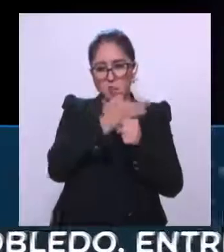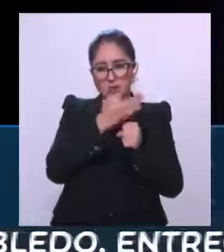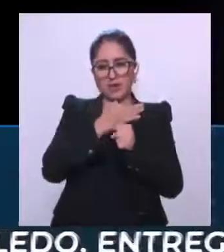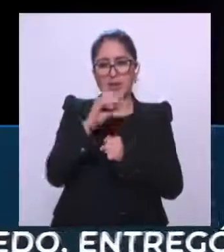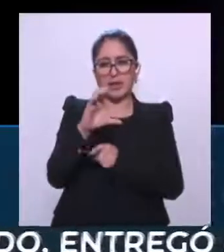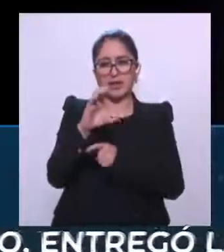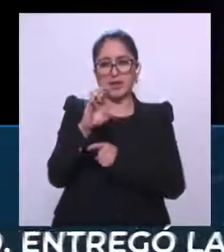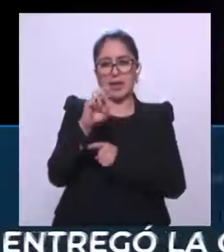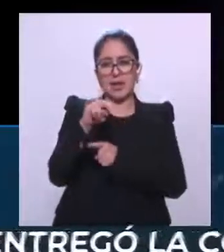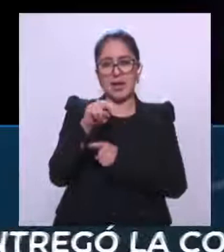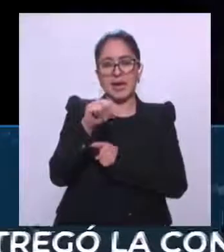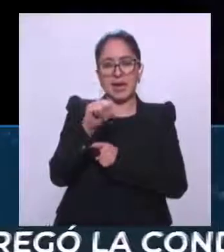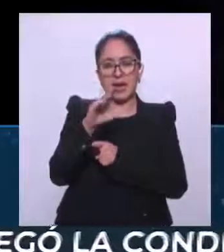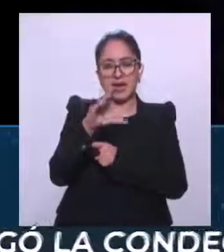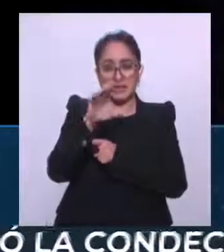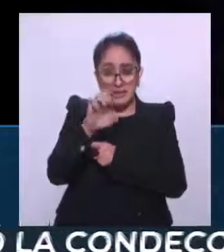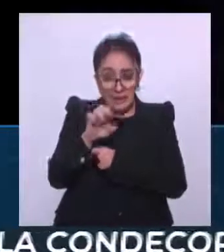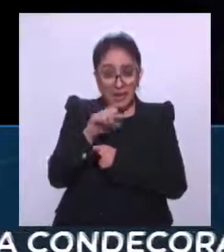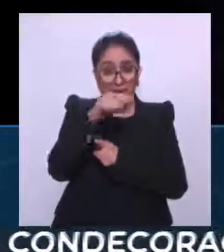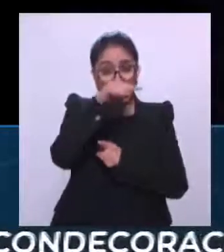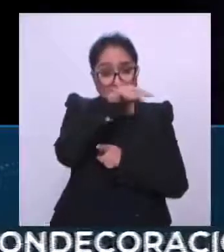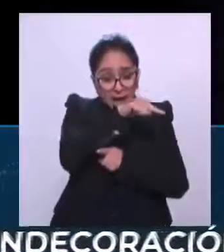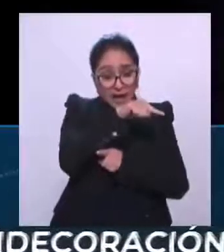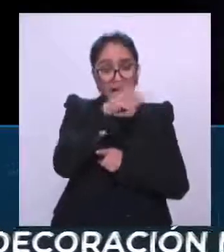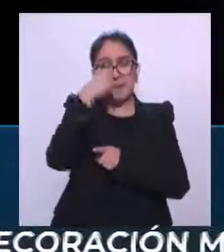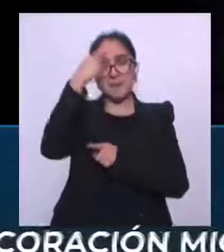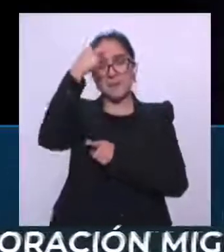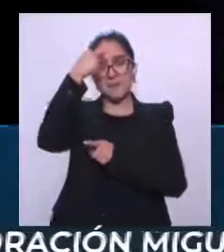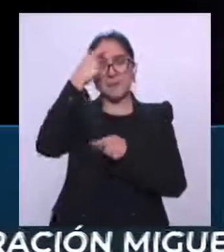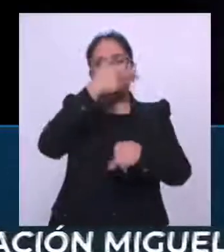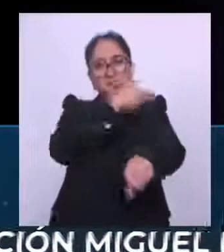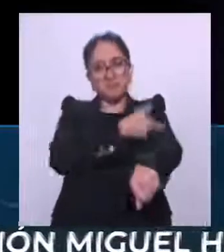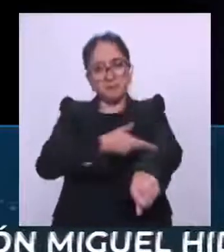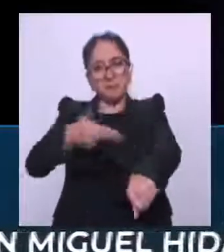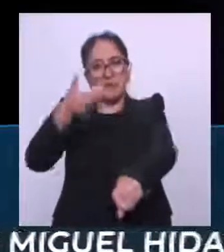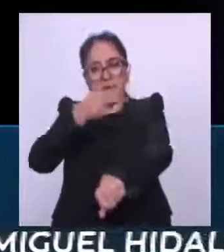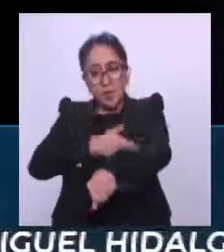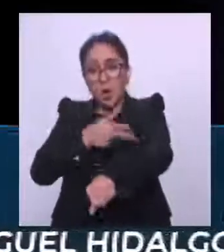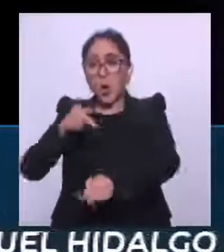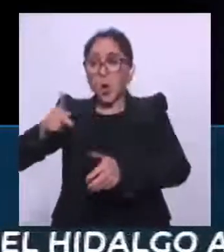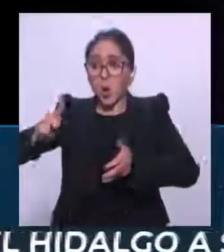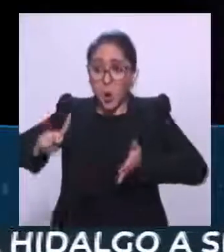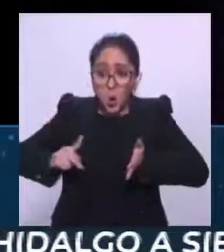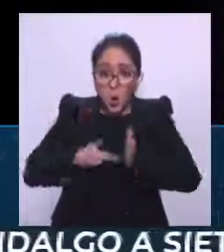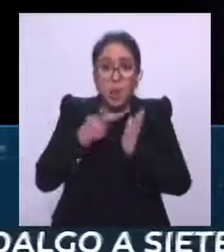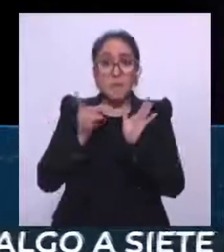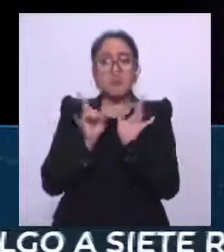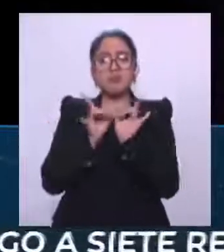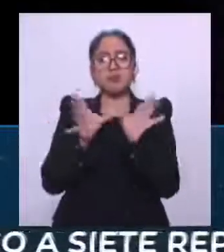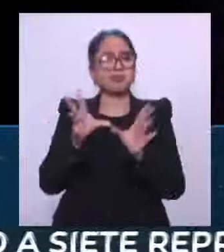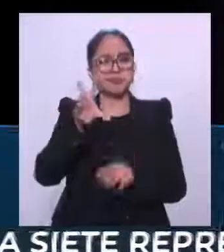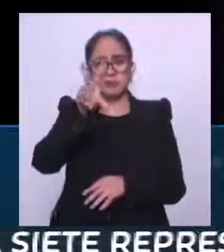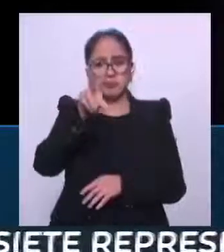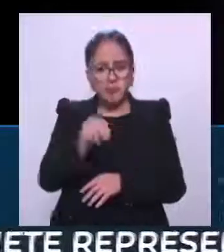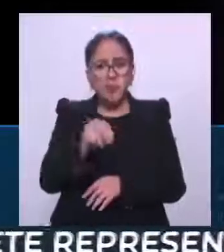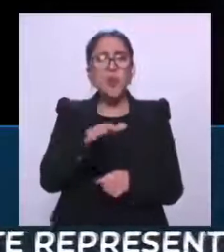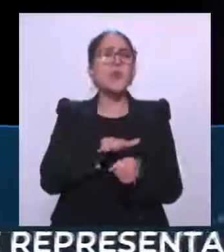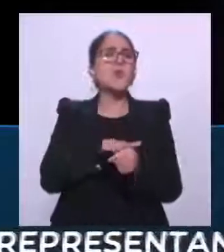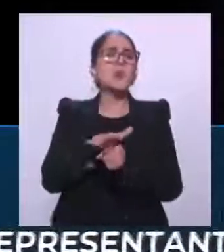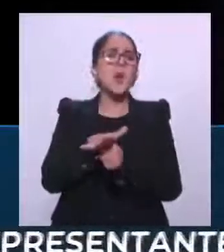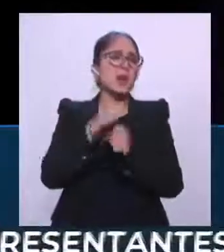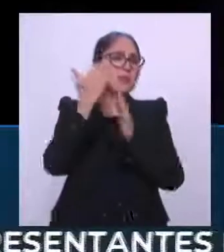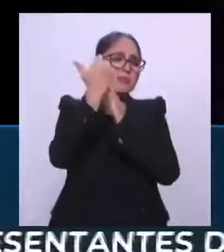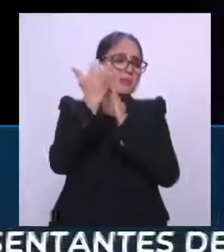función de esto que estás explicando, se van a tomar las medidas pertinentes para que esto no siga ocurriendo. ¿Cuáles tendrían que ser esas medidas